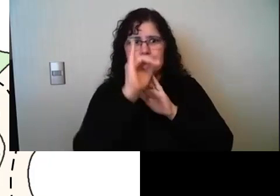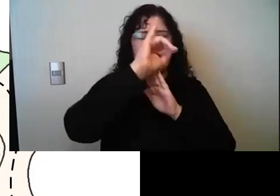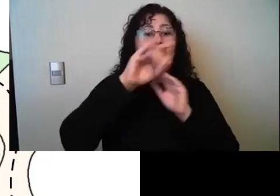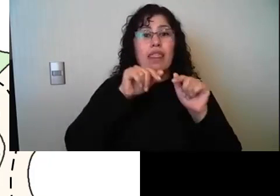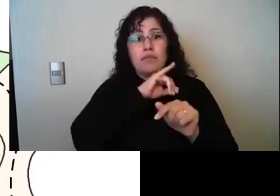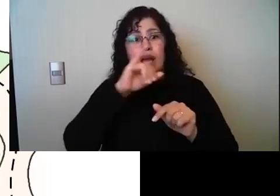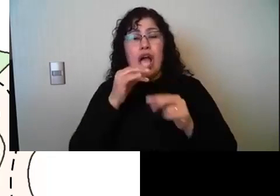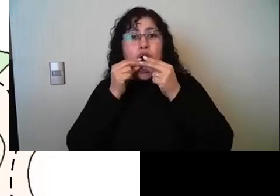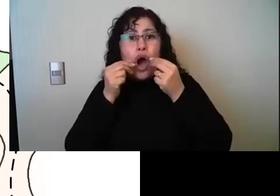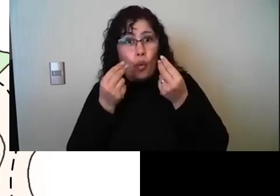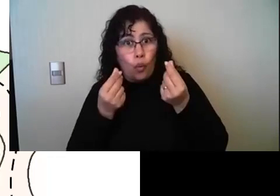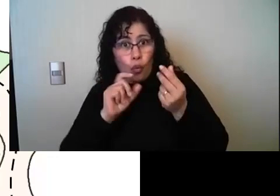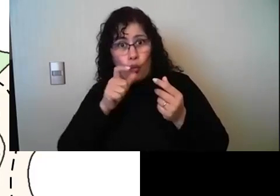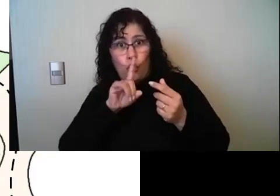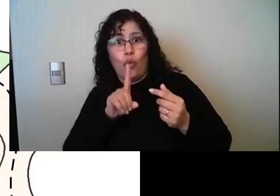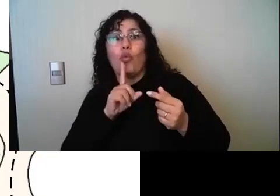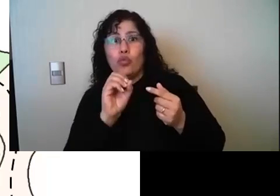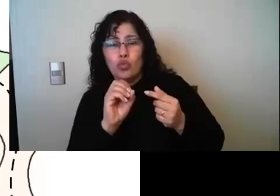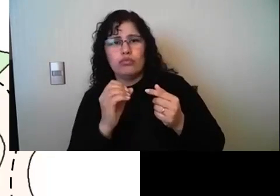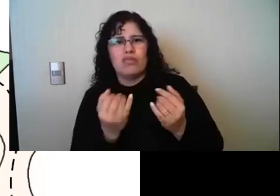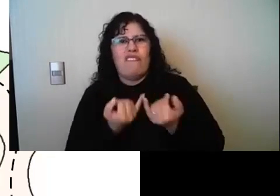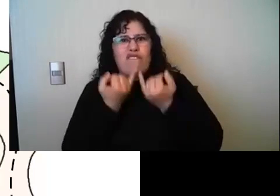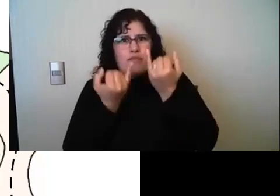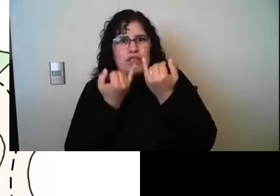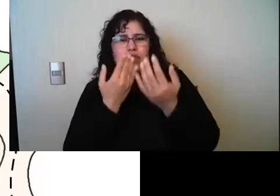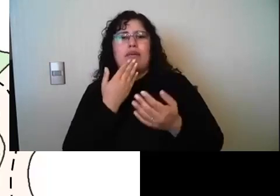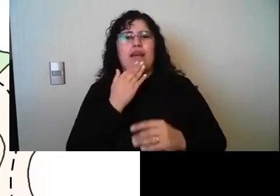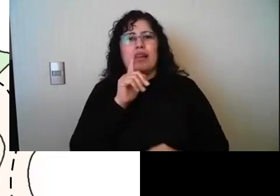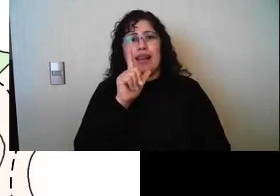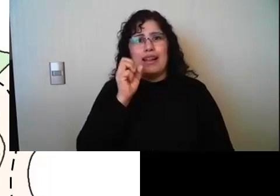la información del lemnisco trigeminal